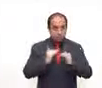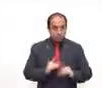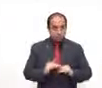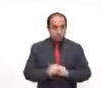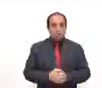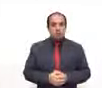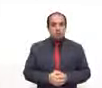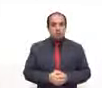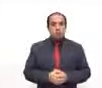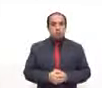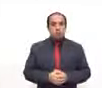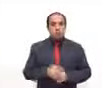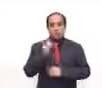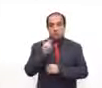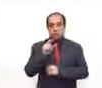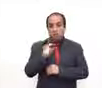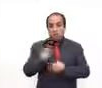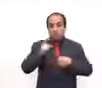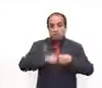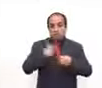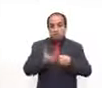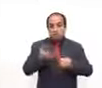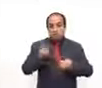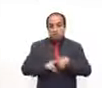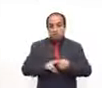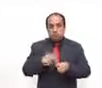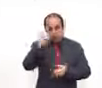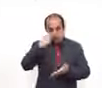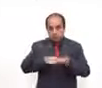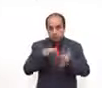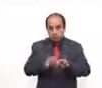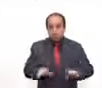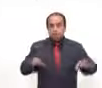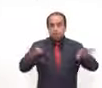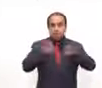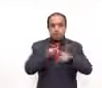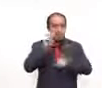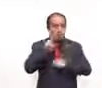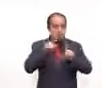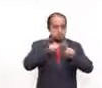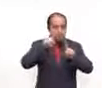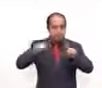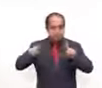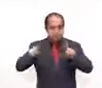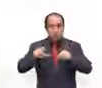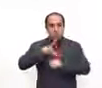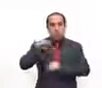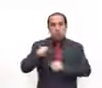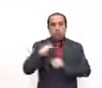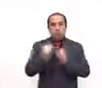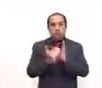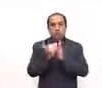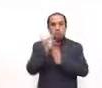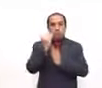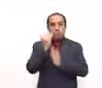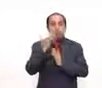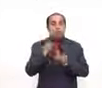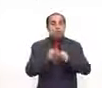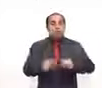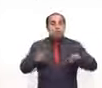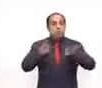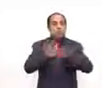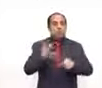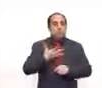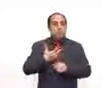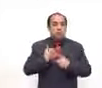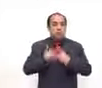Siguiente. También en ingresos hospitalarios creo que es importante que vean esta gráfica después del incremento importante que tuvimos a inicios del año,